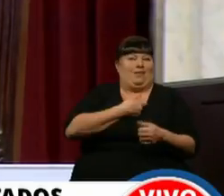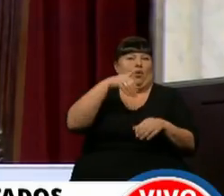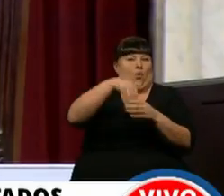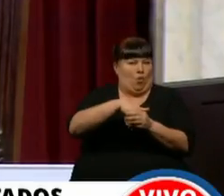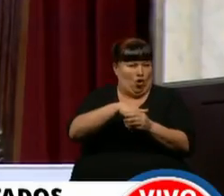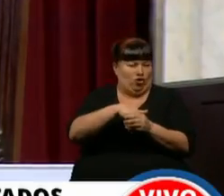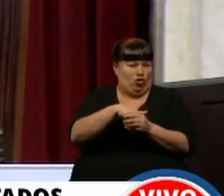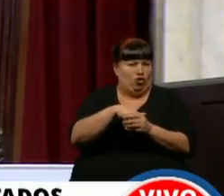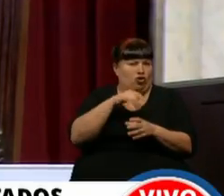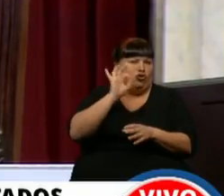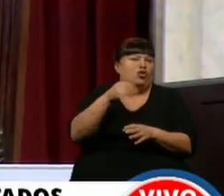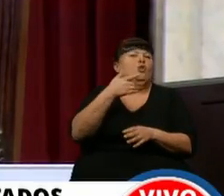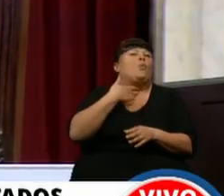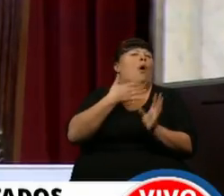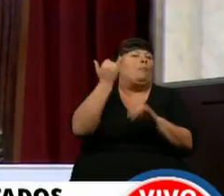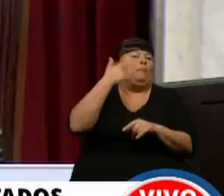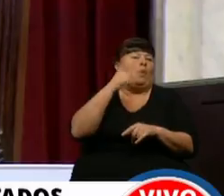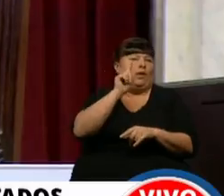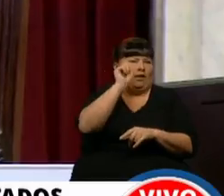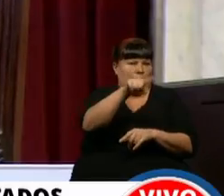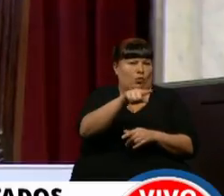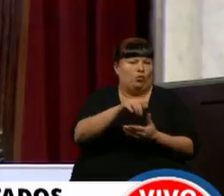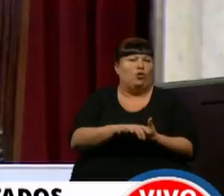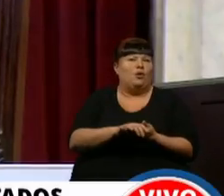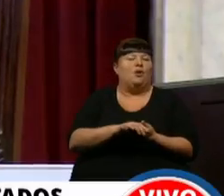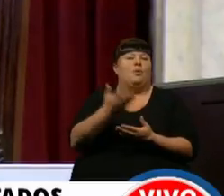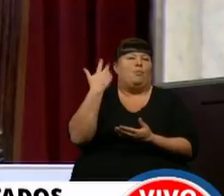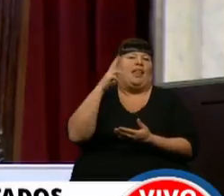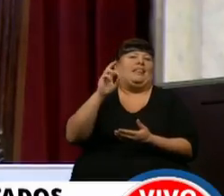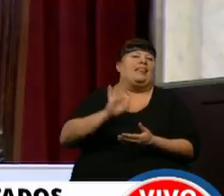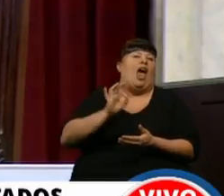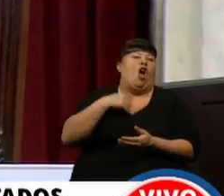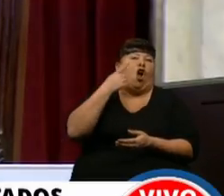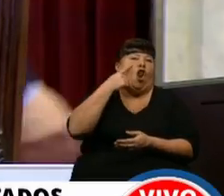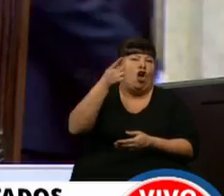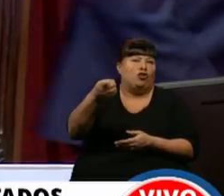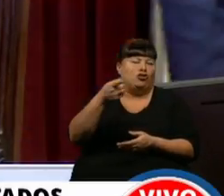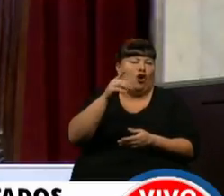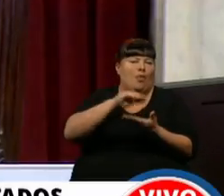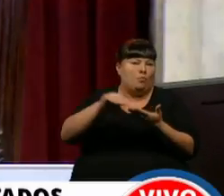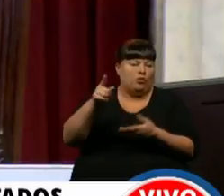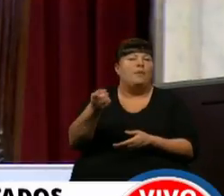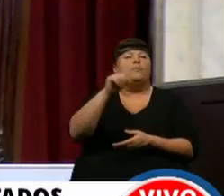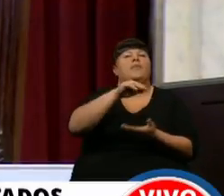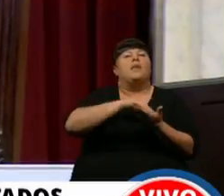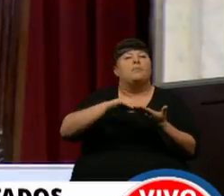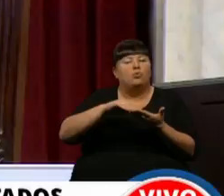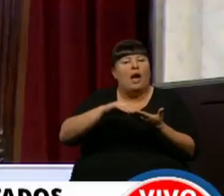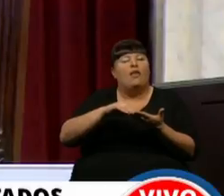le reconocí que no era la voz de servini hace 30 años lo conosco sarghini diputado